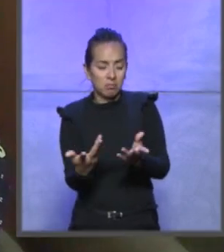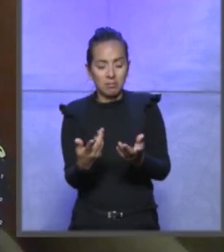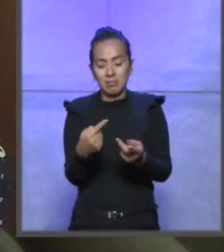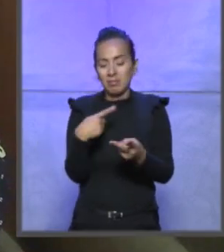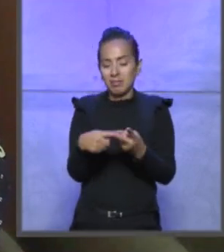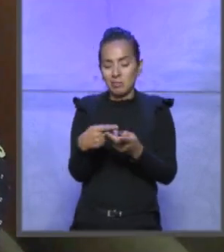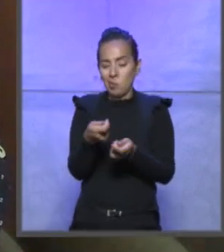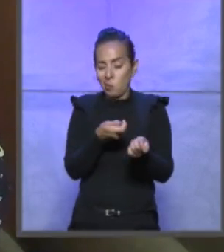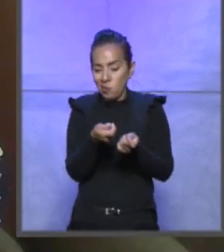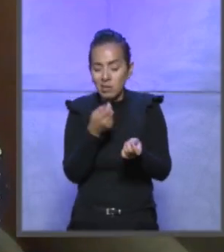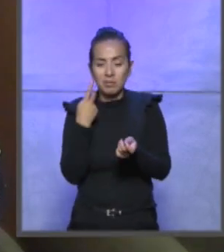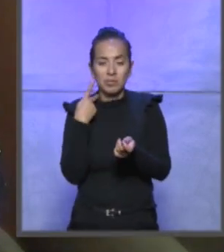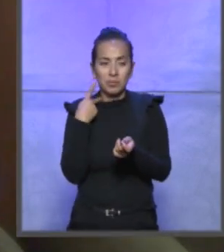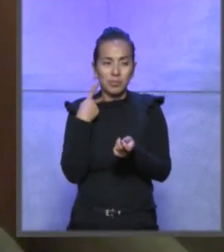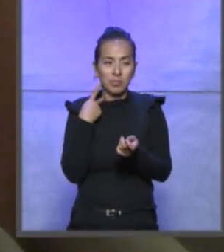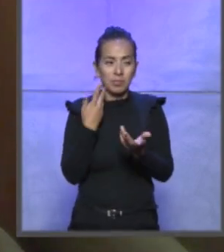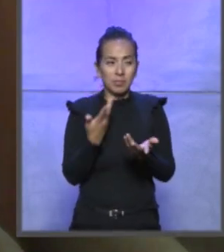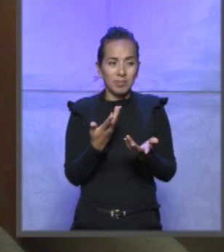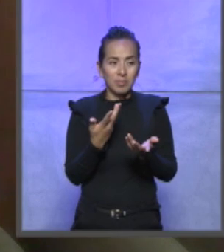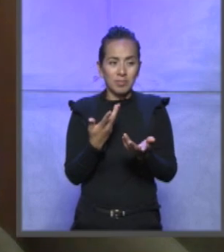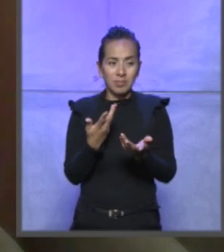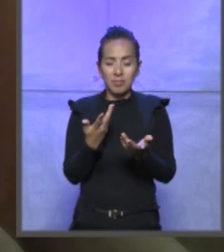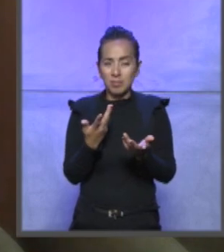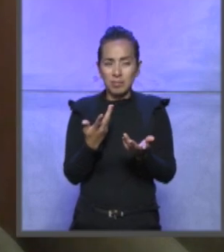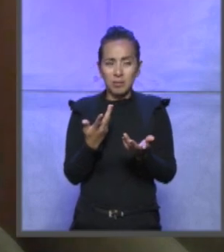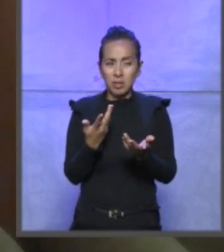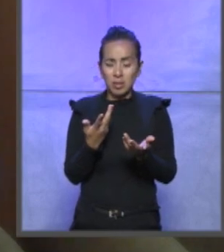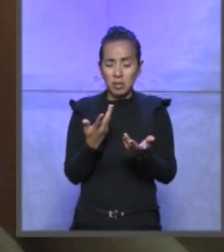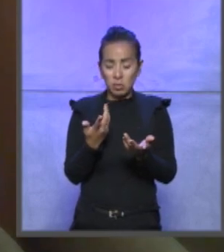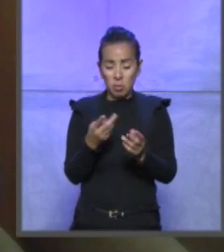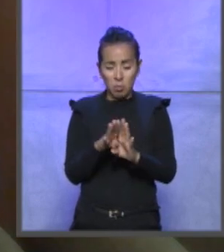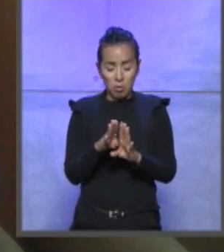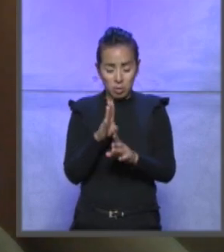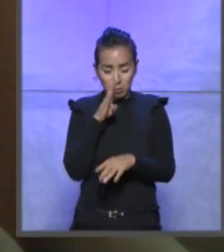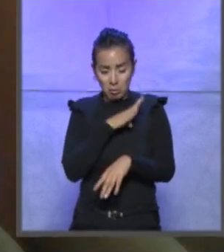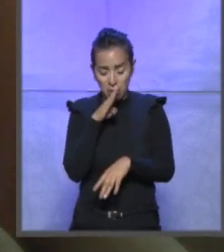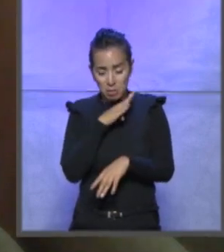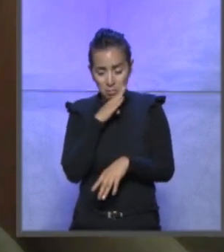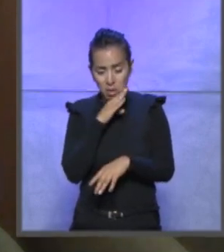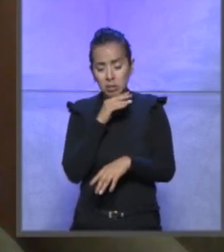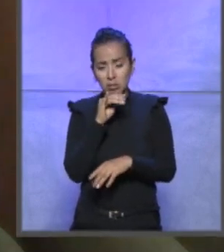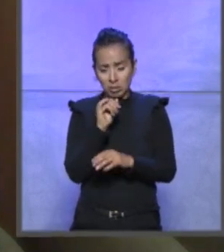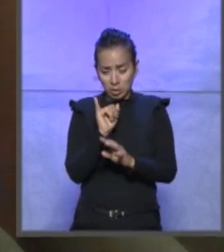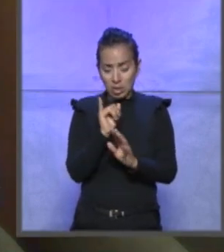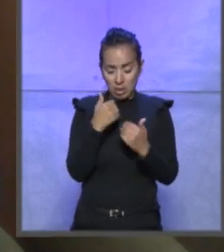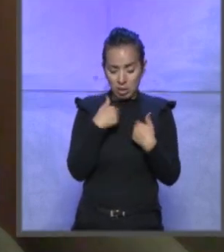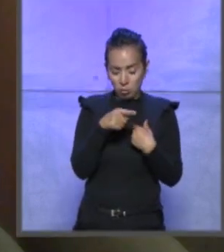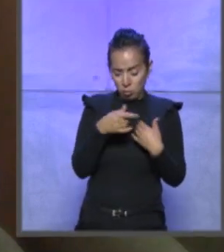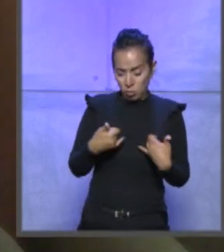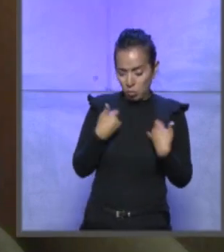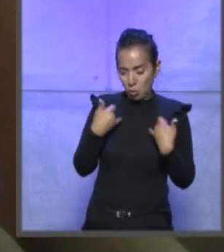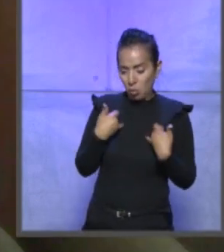cuadros de manejo político, lo cual no es precisamente algo malo, pues entendemos que si